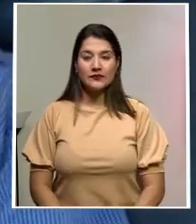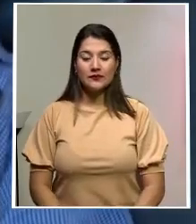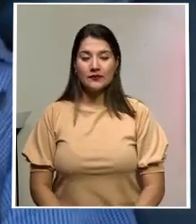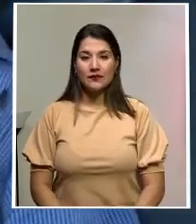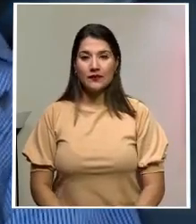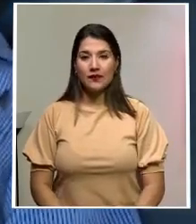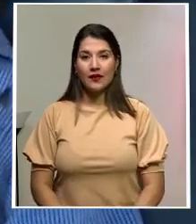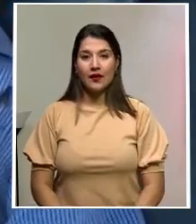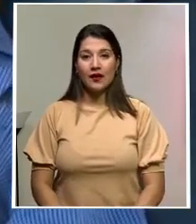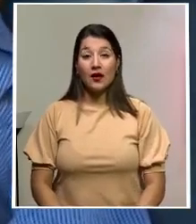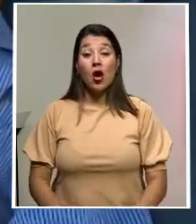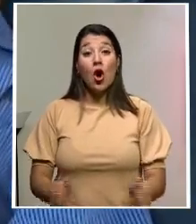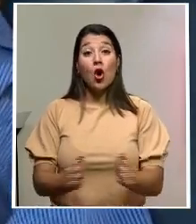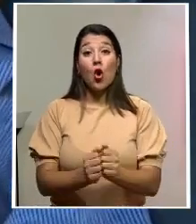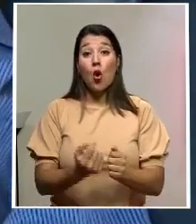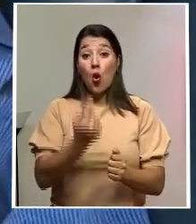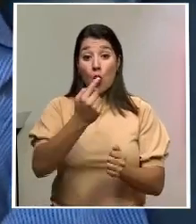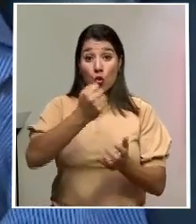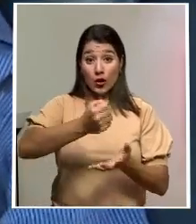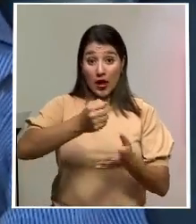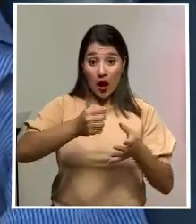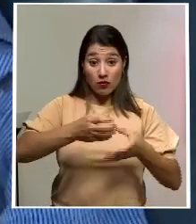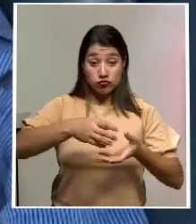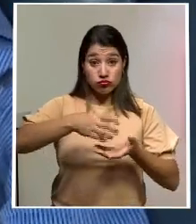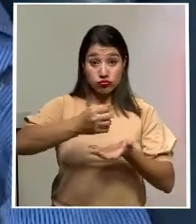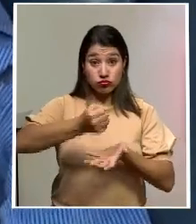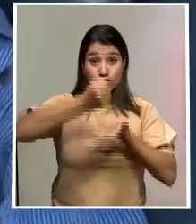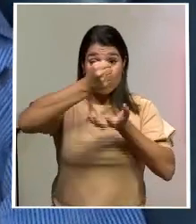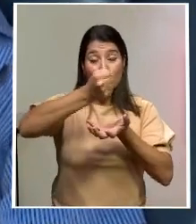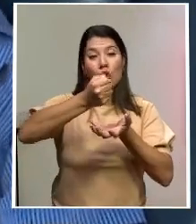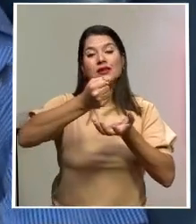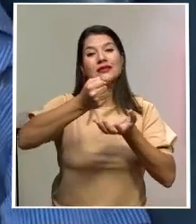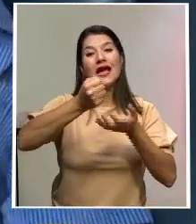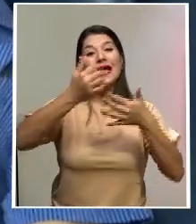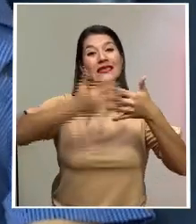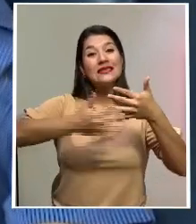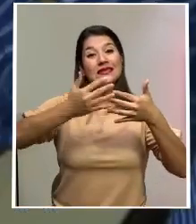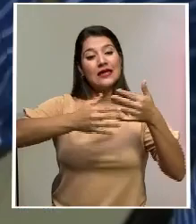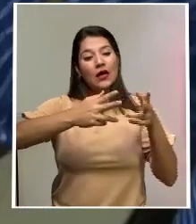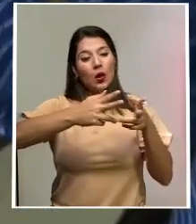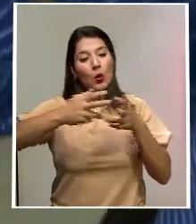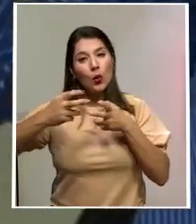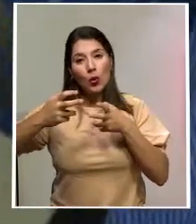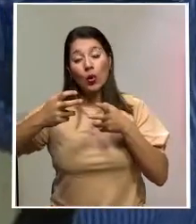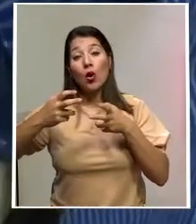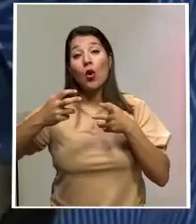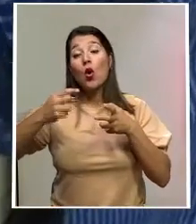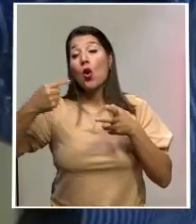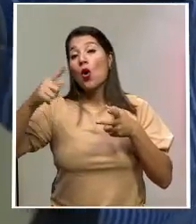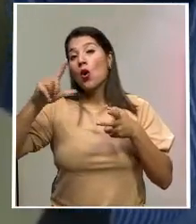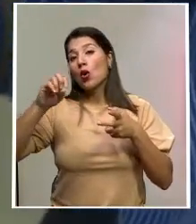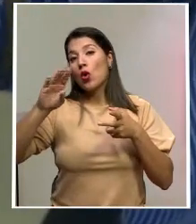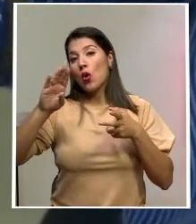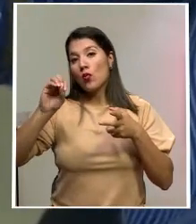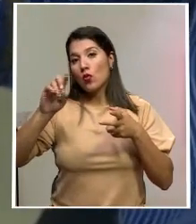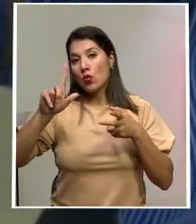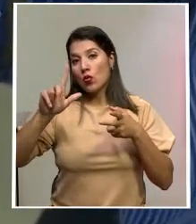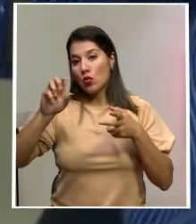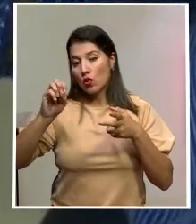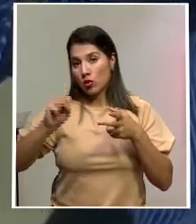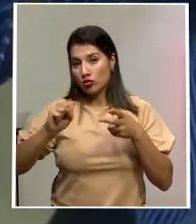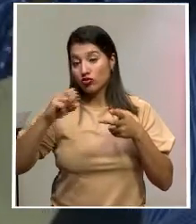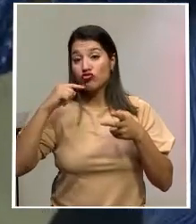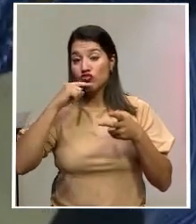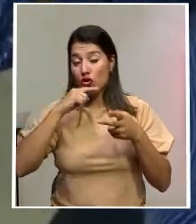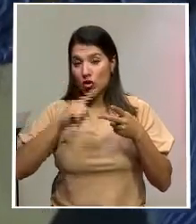De una sola bolsa de sangre se sacan glóbulos rojos, plaquetas, plasma y proteínas, vitales para realizar muchos de los tratamientos que